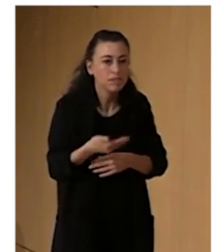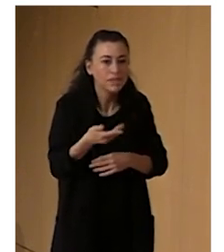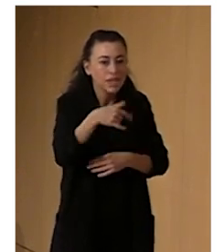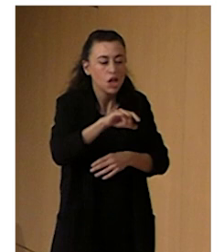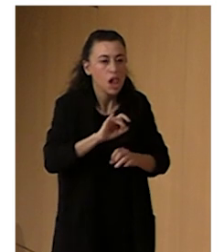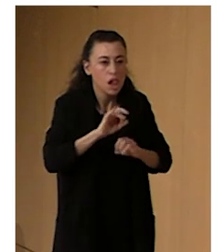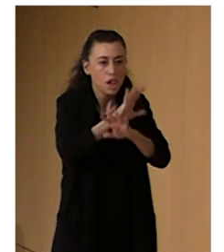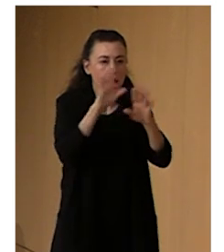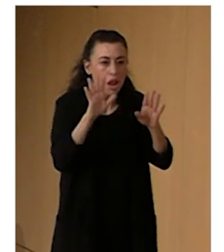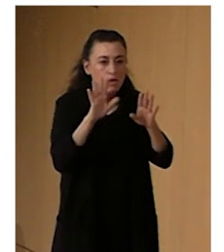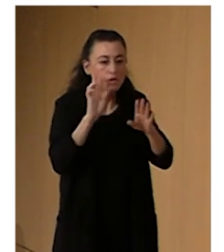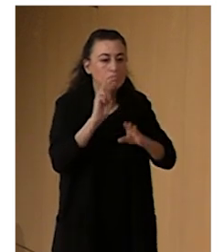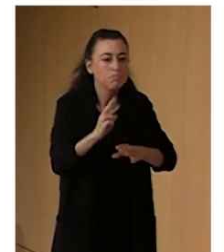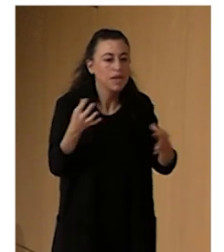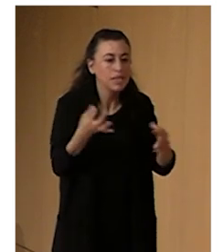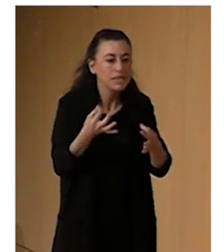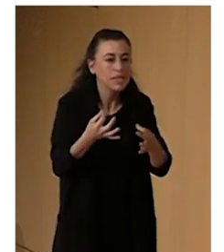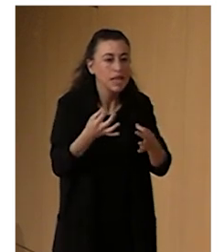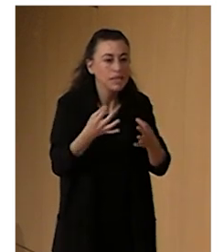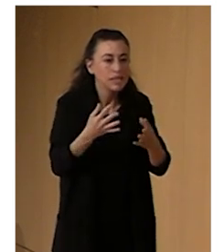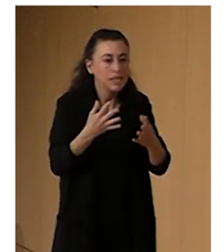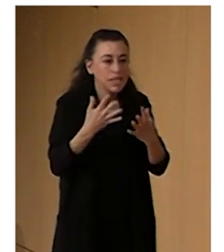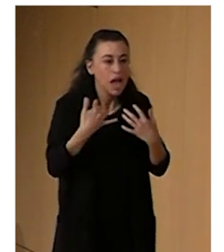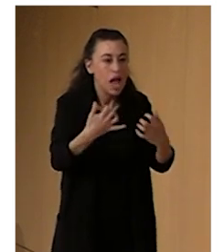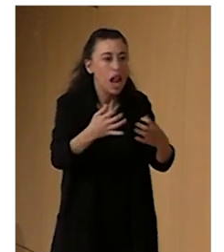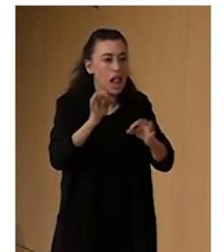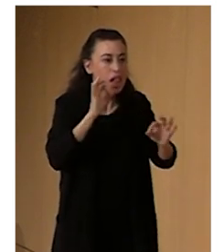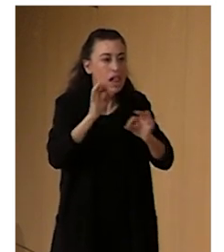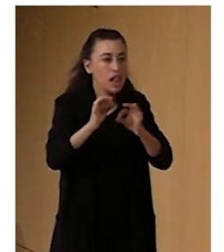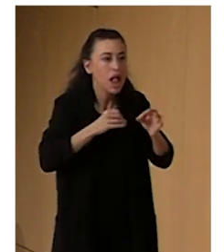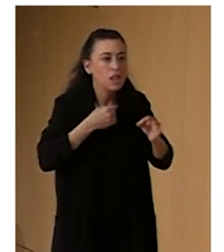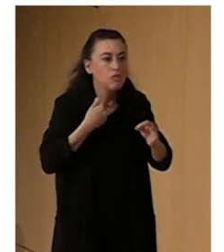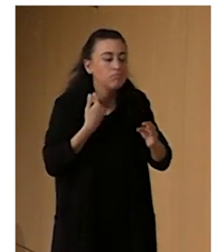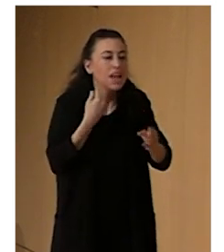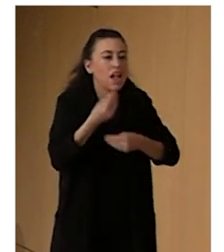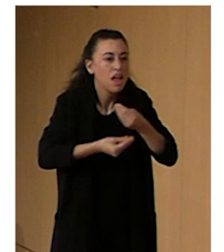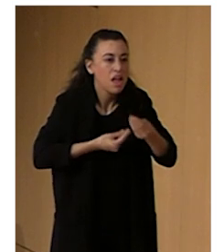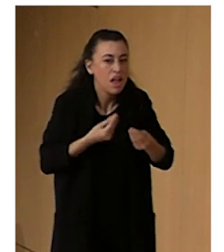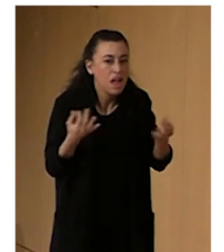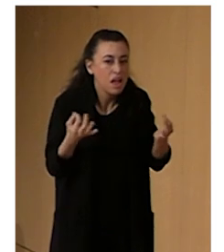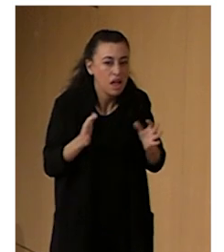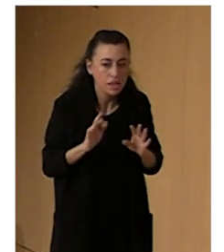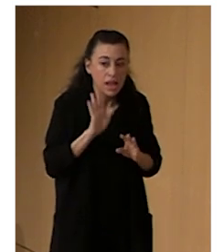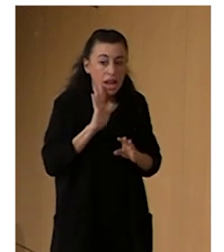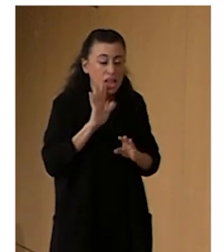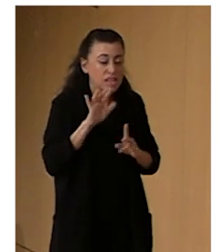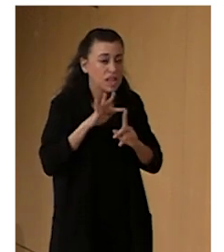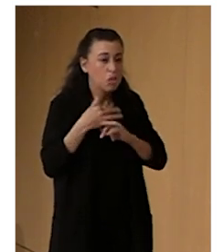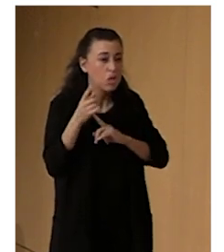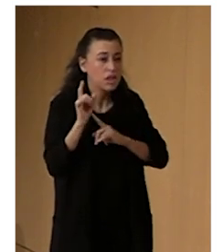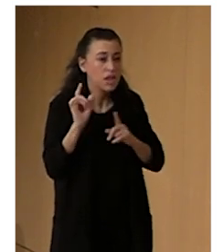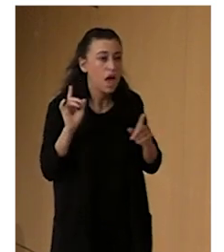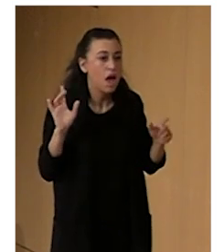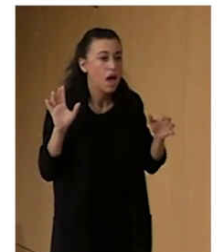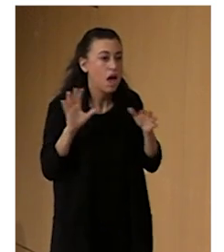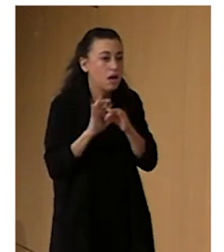se supone que que que hay que hacer en un teatro en este momento estábamos en pandemia o sea que que no es hace un año hace